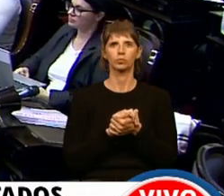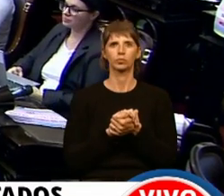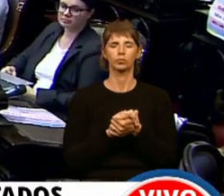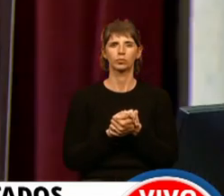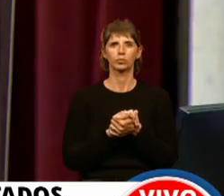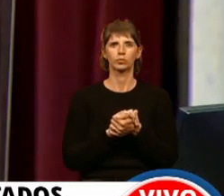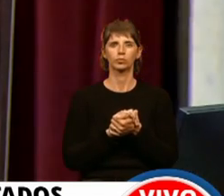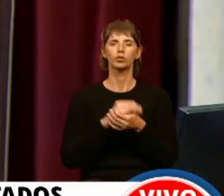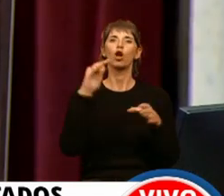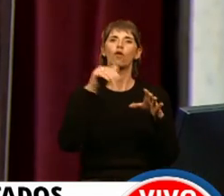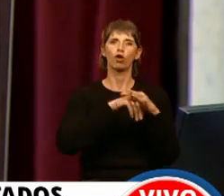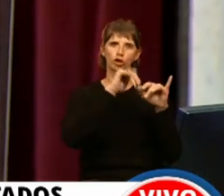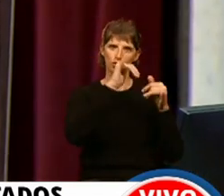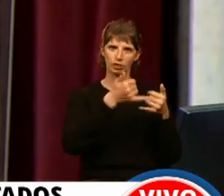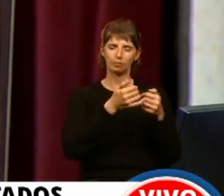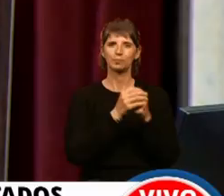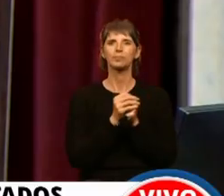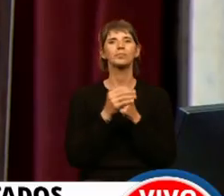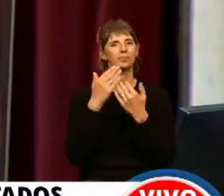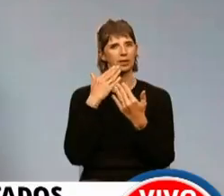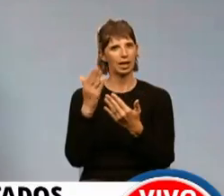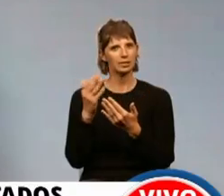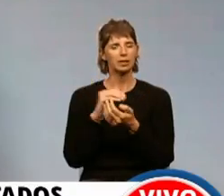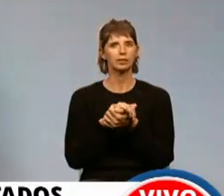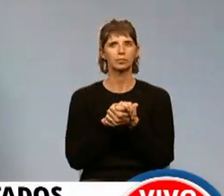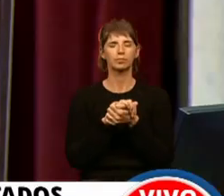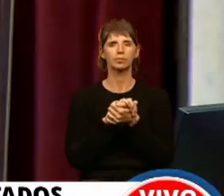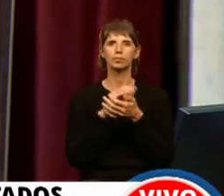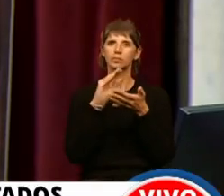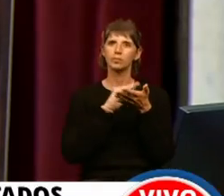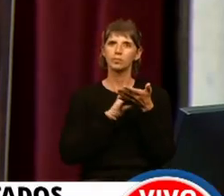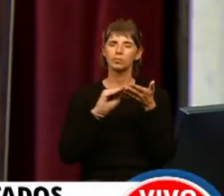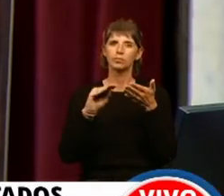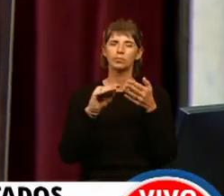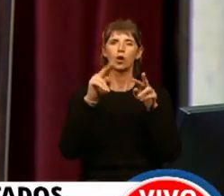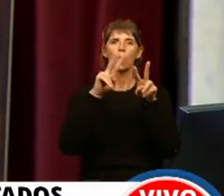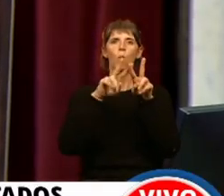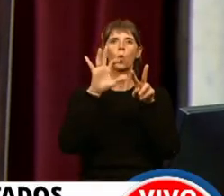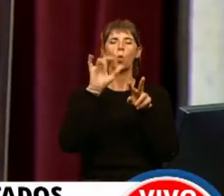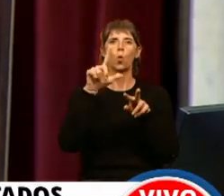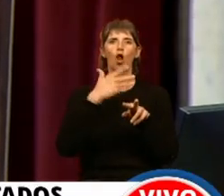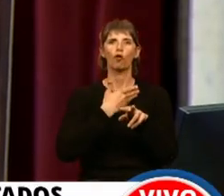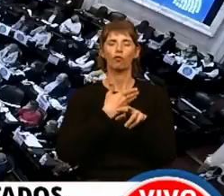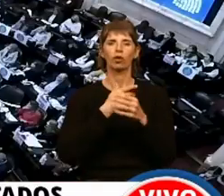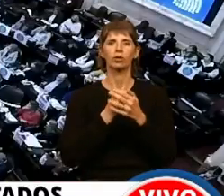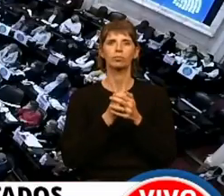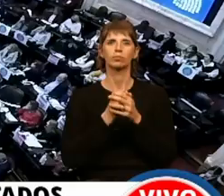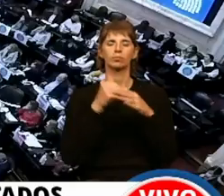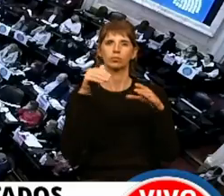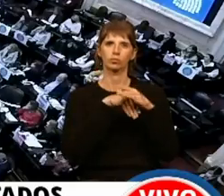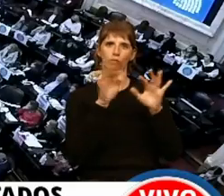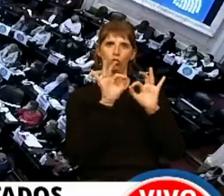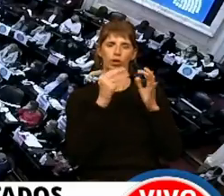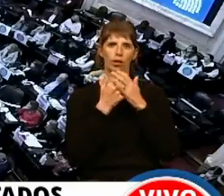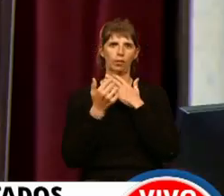afirmativo gracias diputado vuelva y wolf abstención abstención